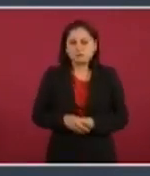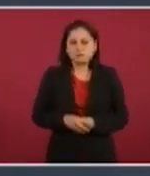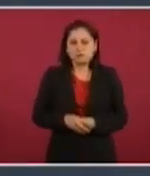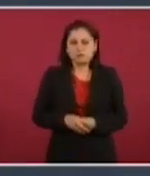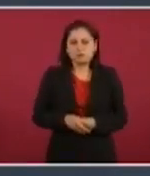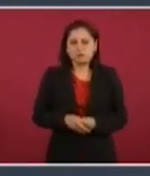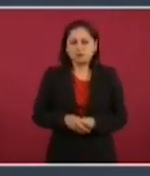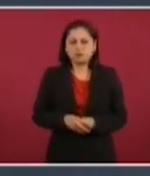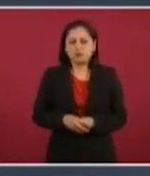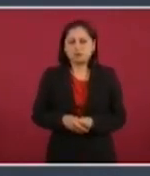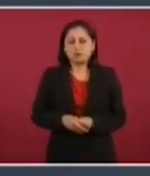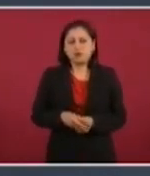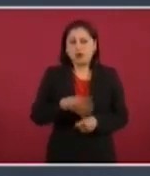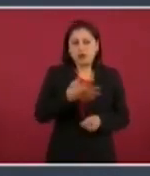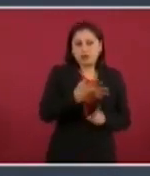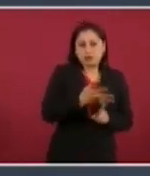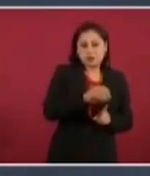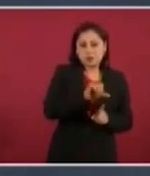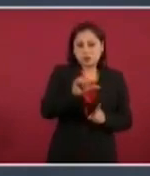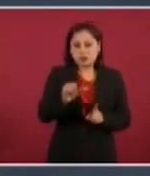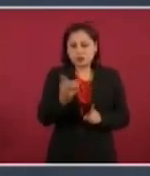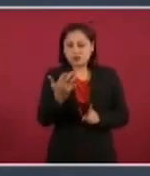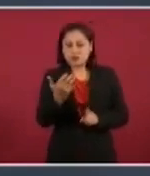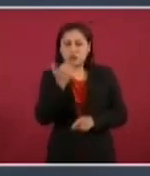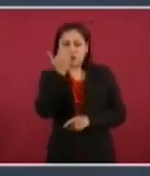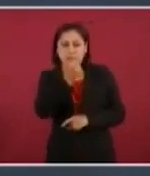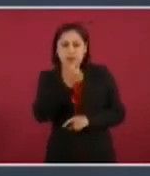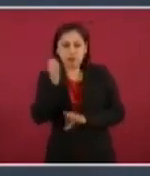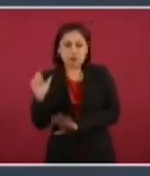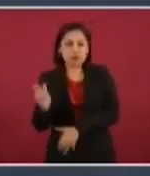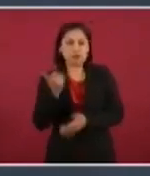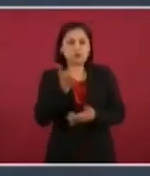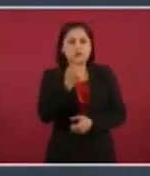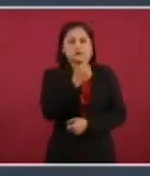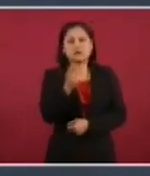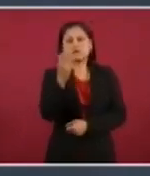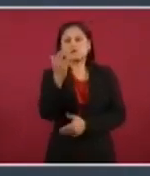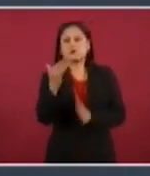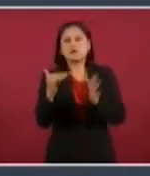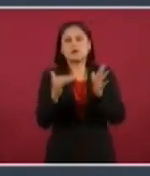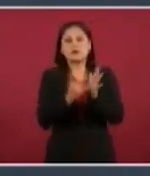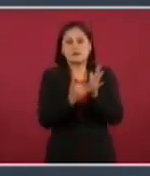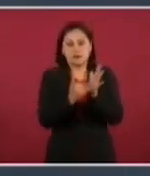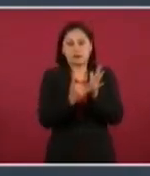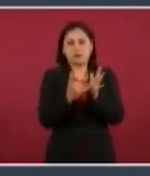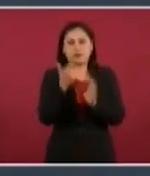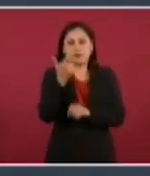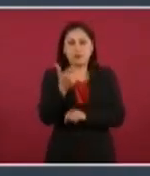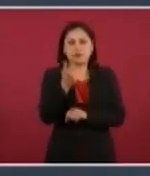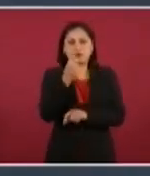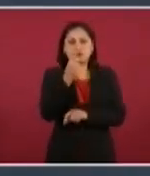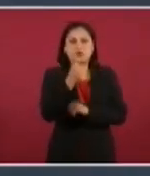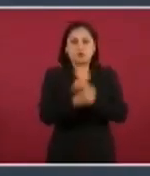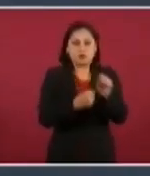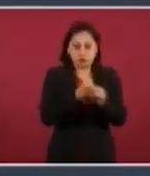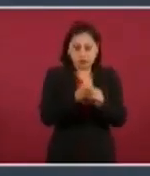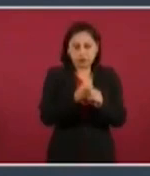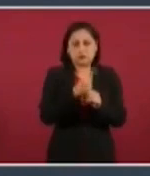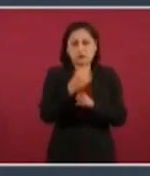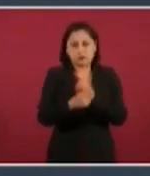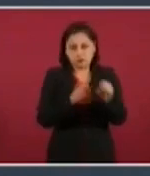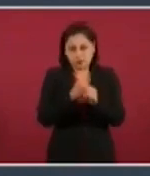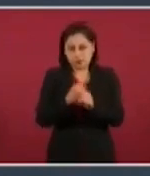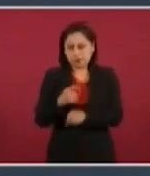de 5 a 50 alumnos, 150 mil pesos por ciclo escolar. De